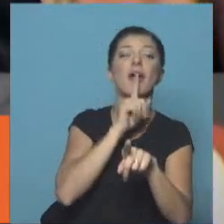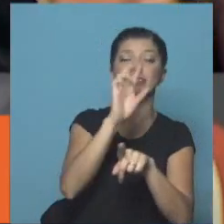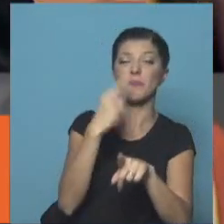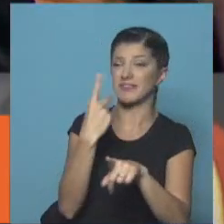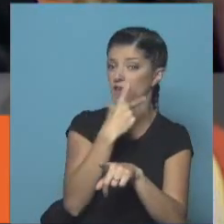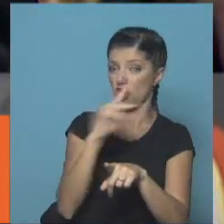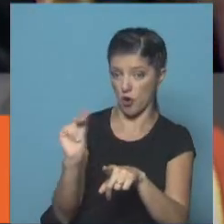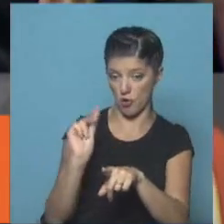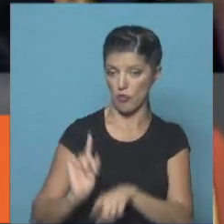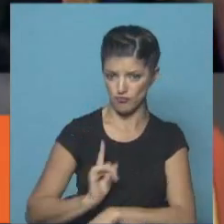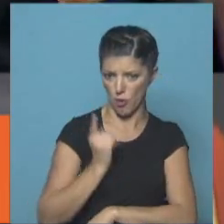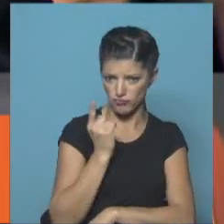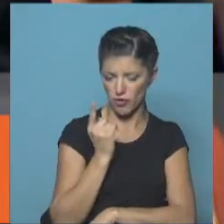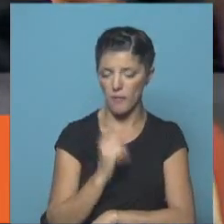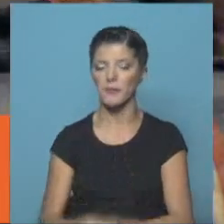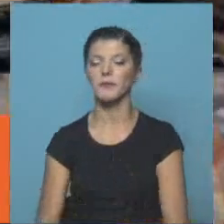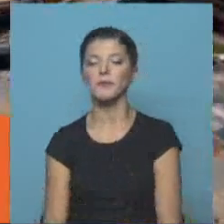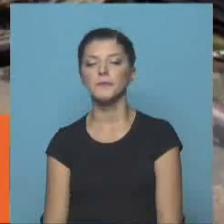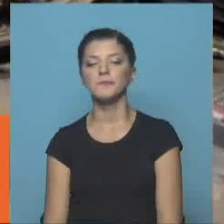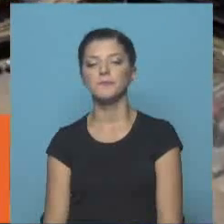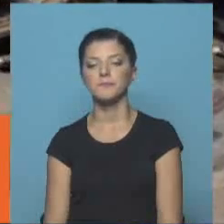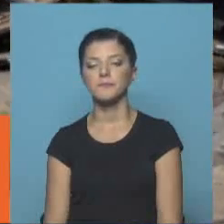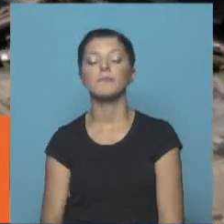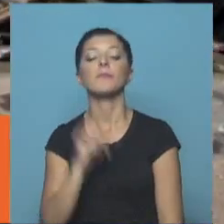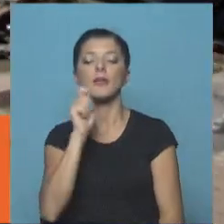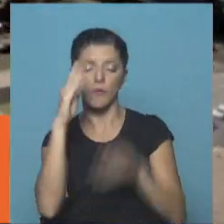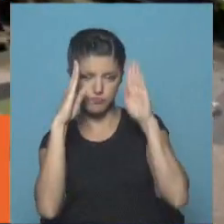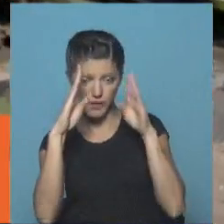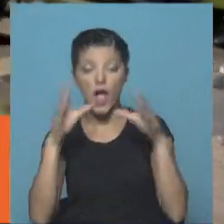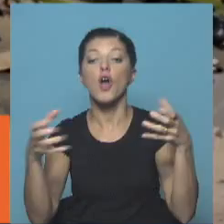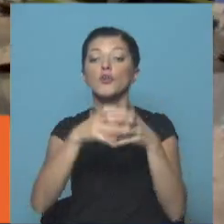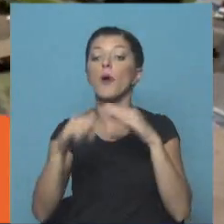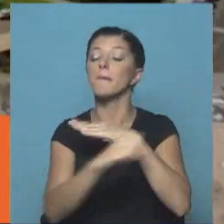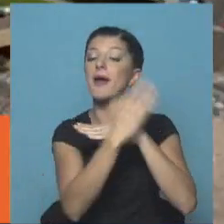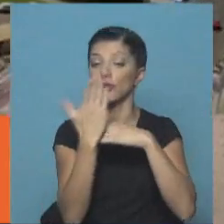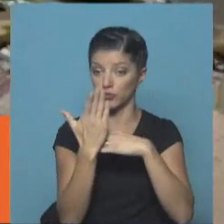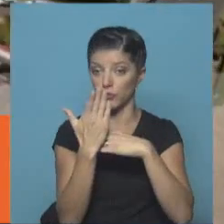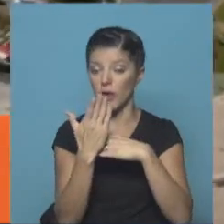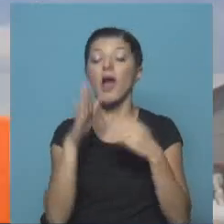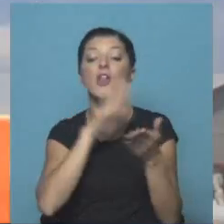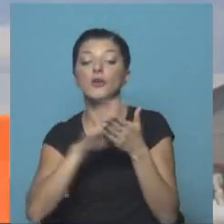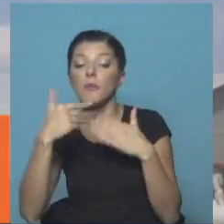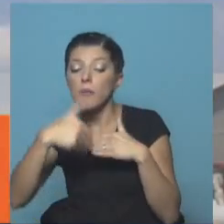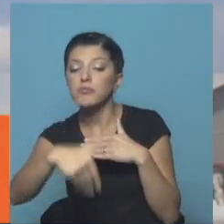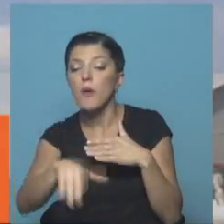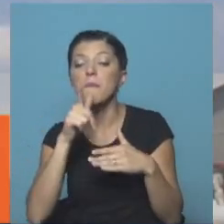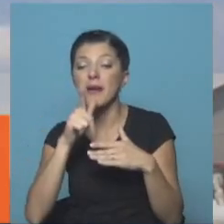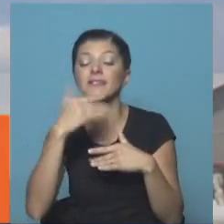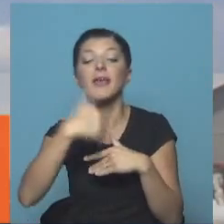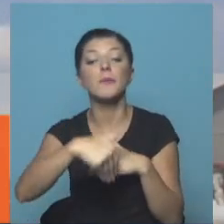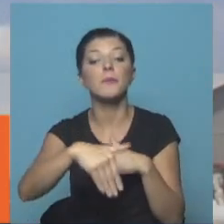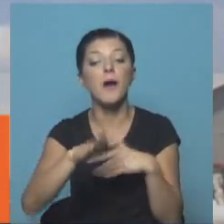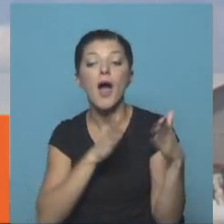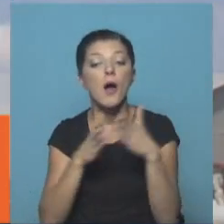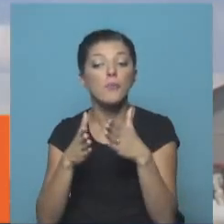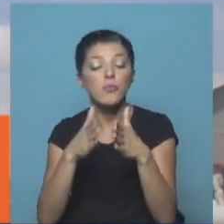con orgullo. Entre sus destinatarios aparece el Mercosur, donde los nuevos vientos prometen llevar a los navegantes